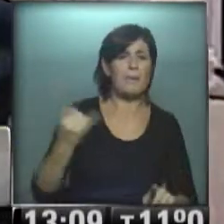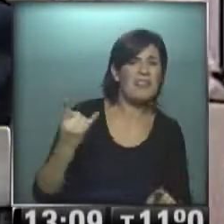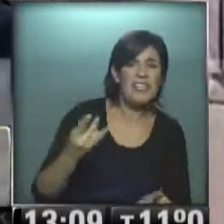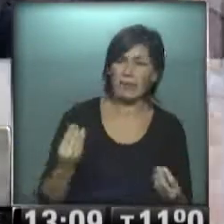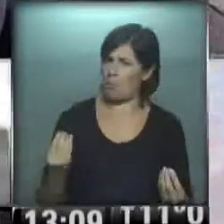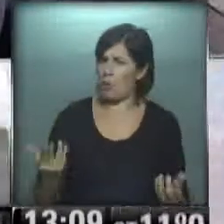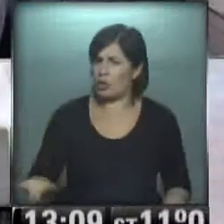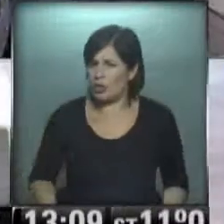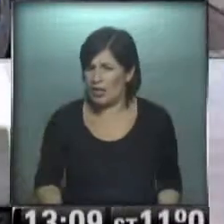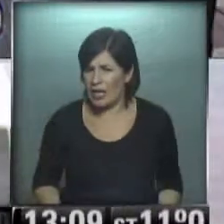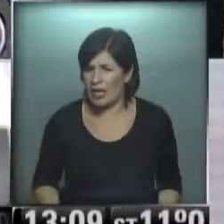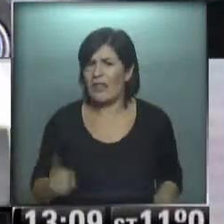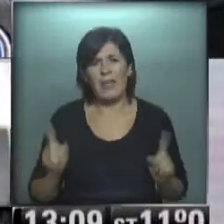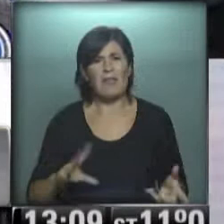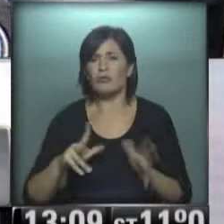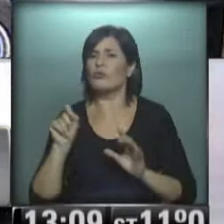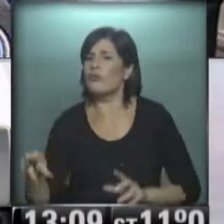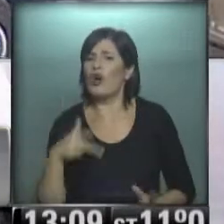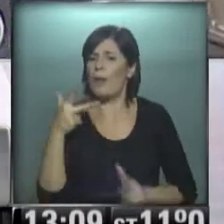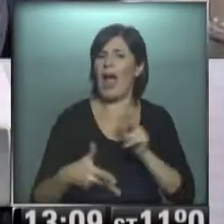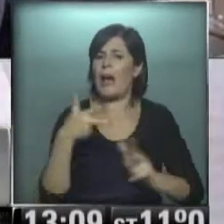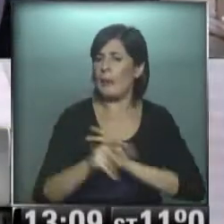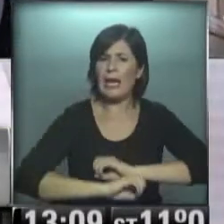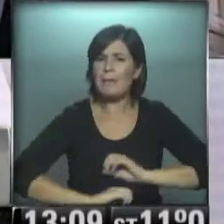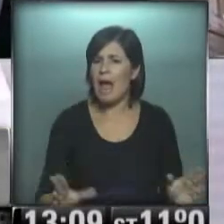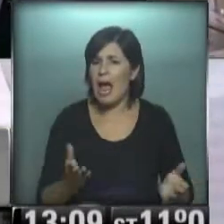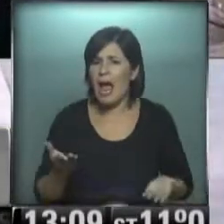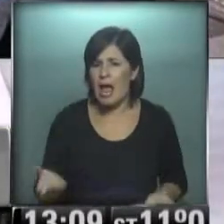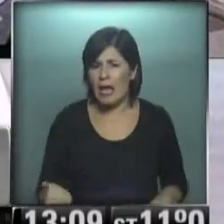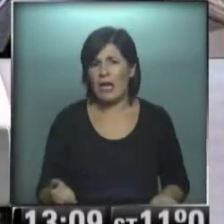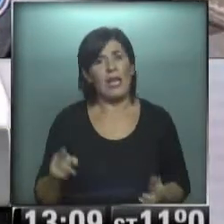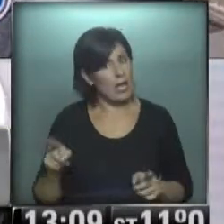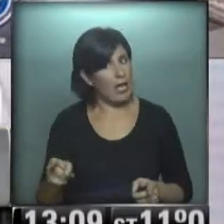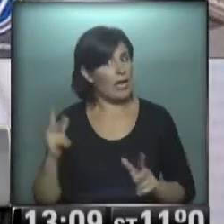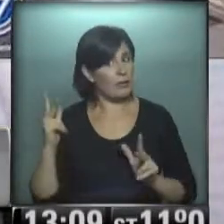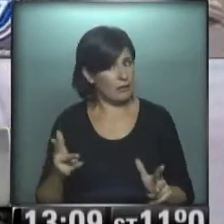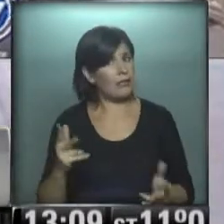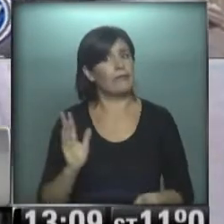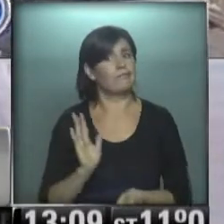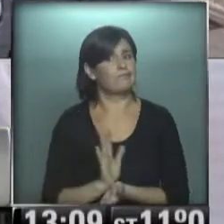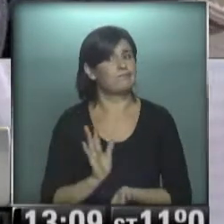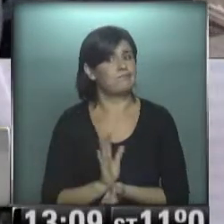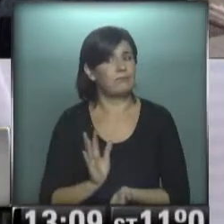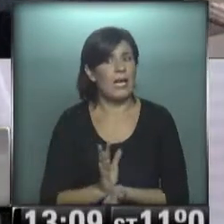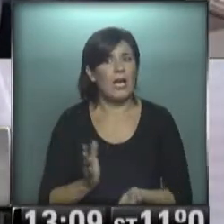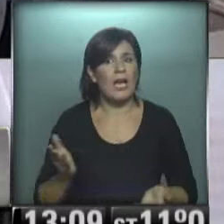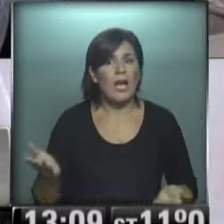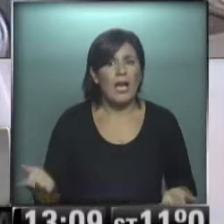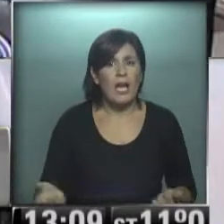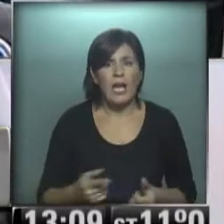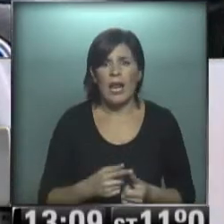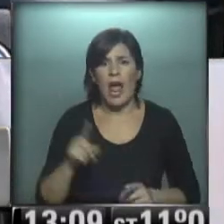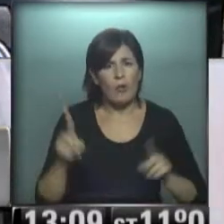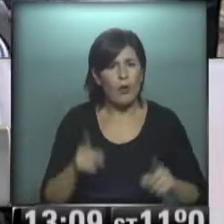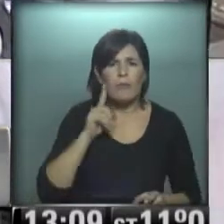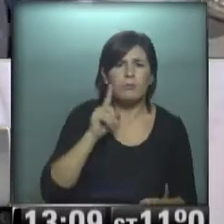salió a decir lo que dijo y en los términos en los que los dijo? Recordemos que utilizó epítetos realmente muy fuertes, como que hubo mala